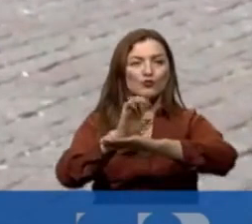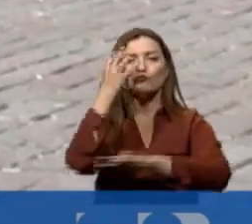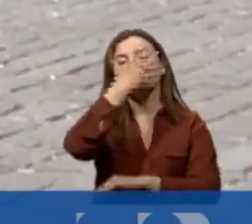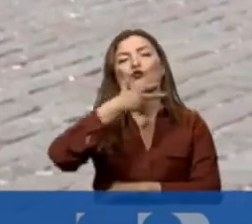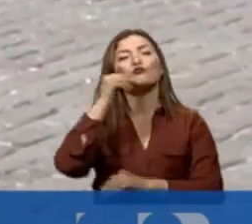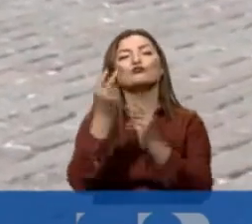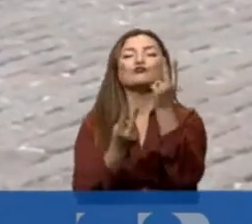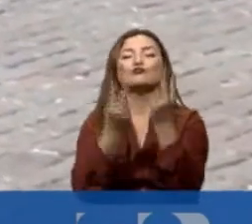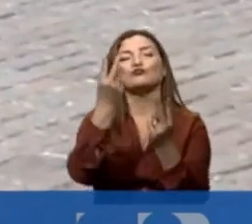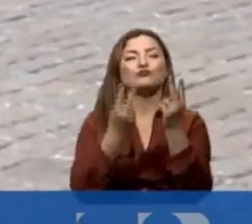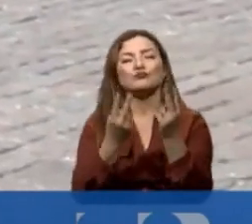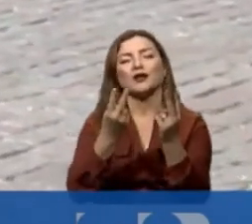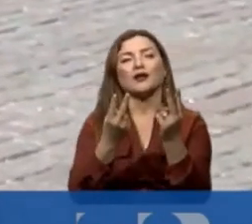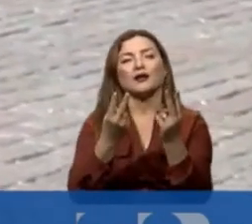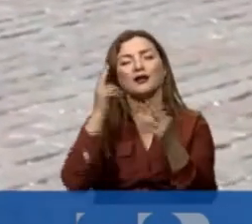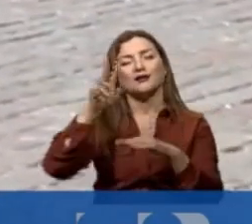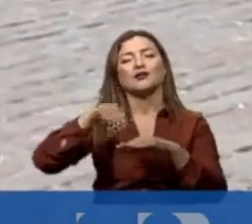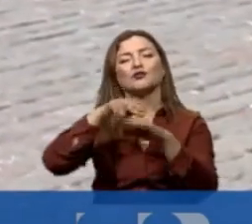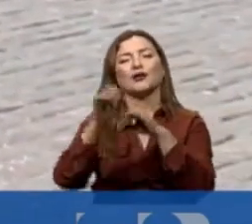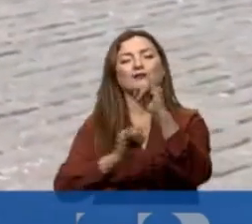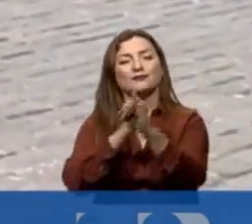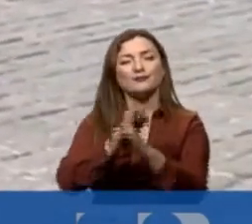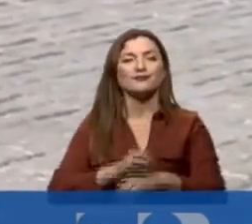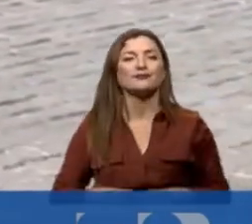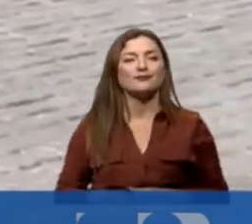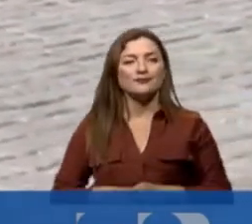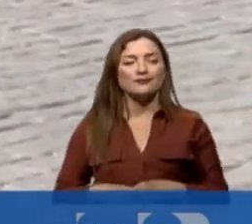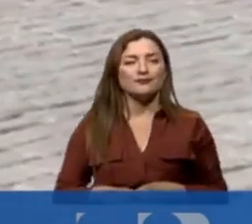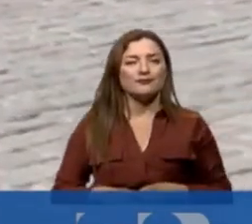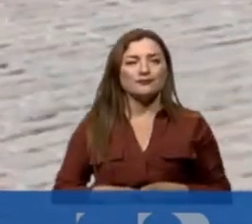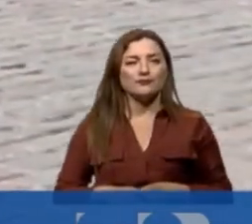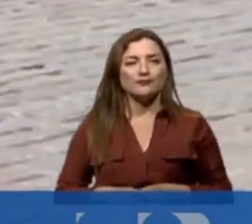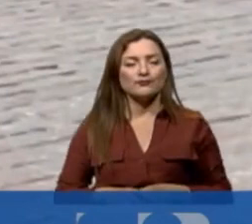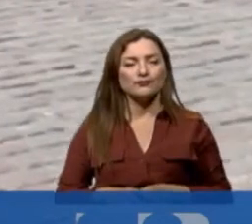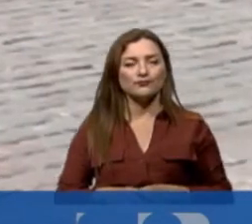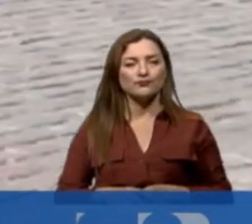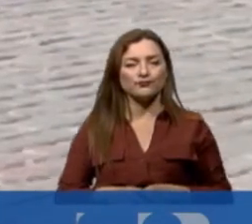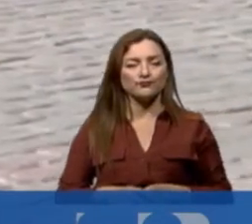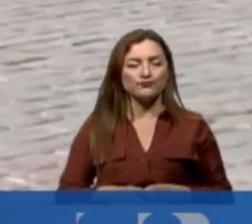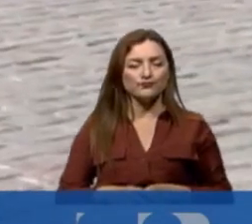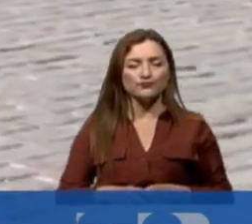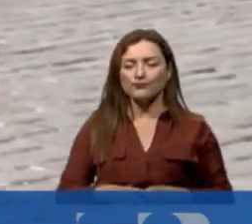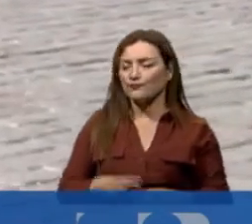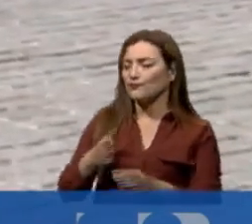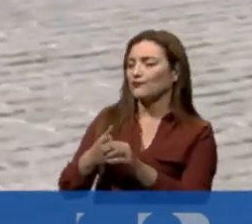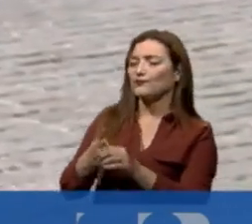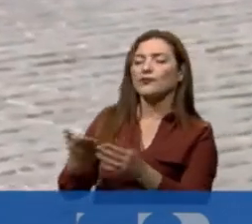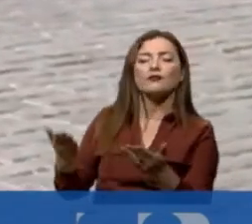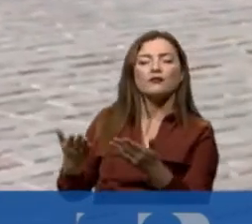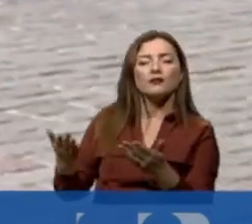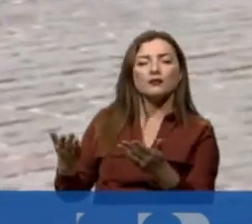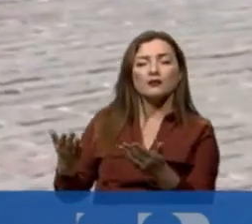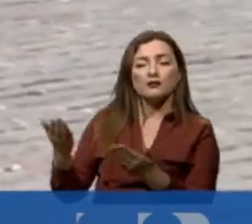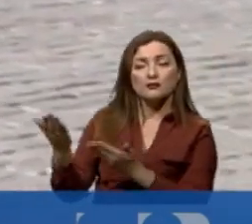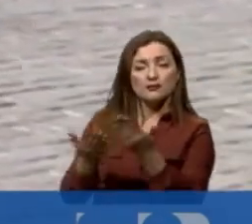hermoso para visitar, ya sea a nivel nacional e internacional. Ahora, parte del objetivo de estos corredores seguros es también ofrecer